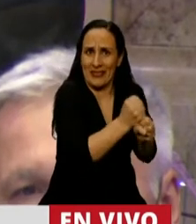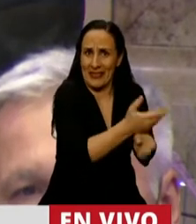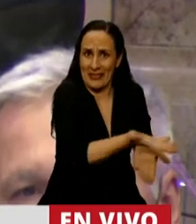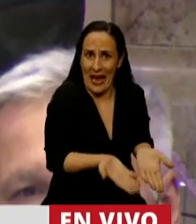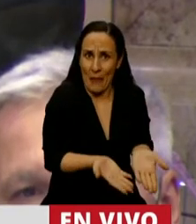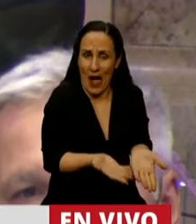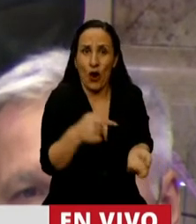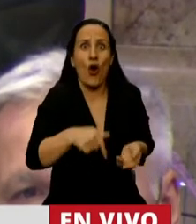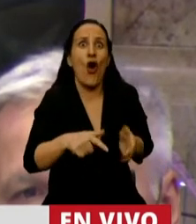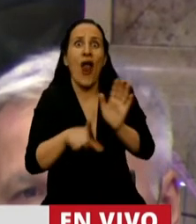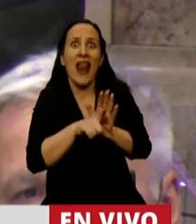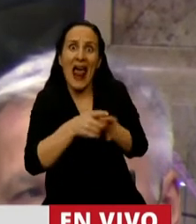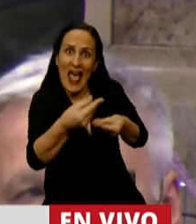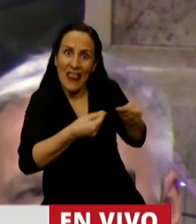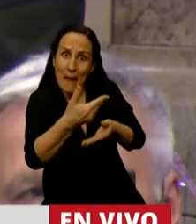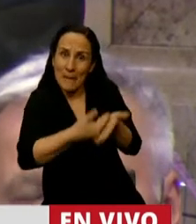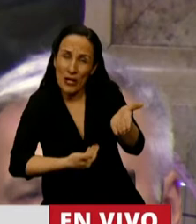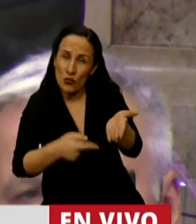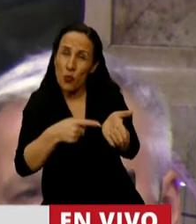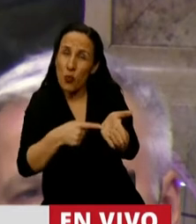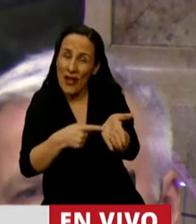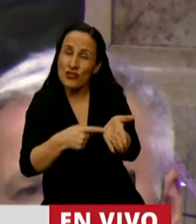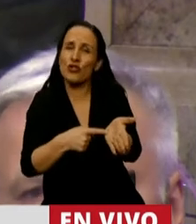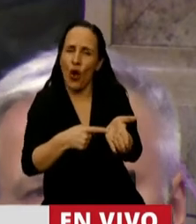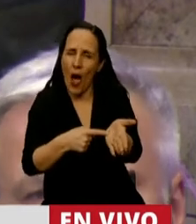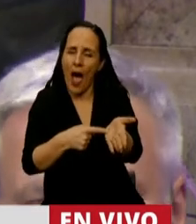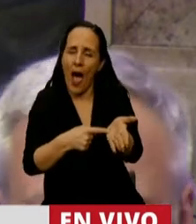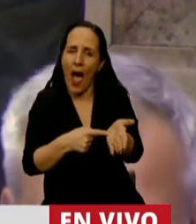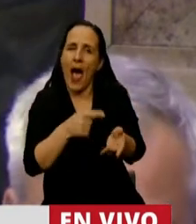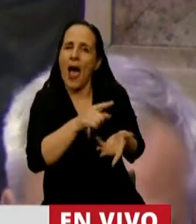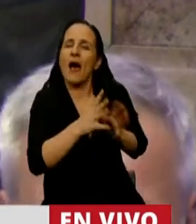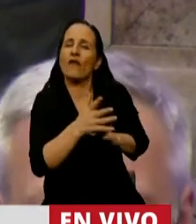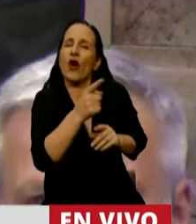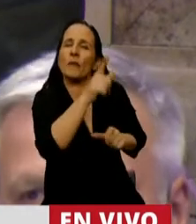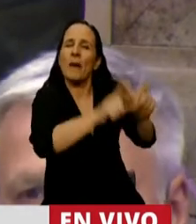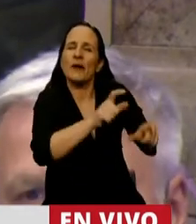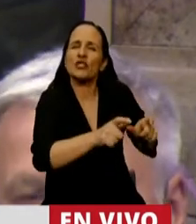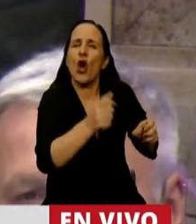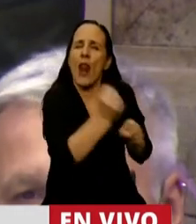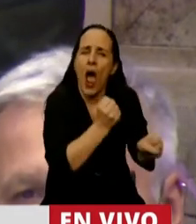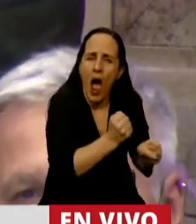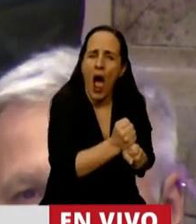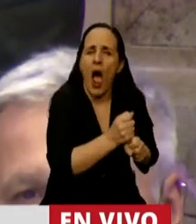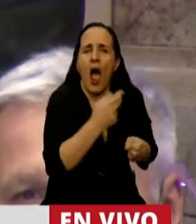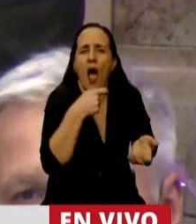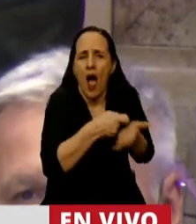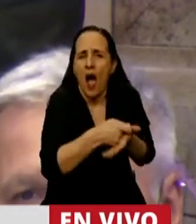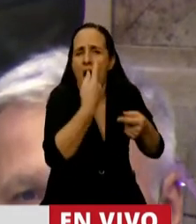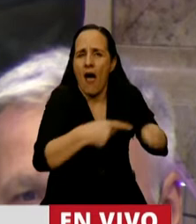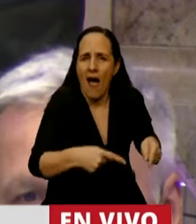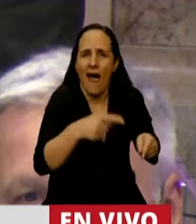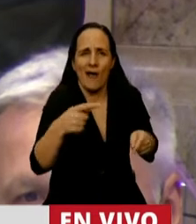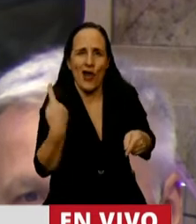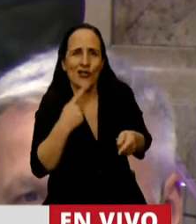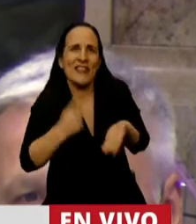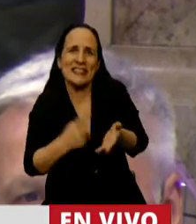de esta ley como la ley que fija la carga o sacrificio anual del bolsillo del pueblo. Esto es clarísimo. Entonces